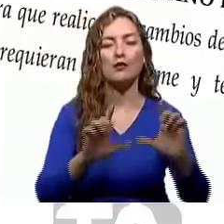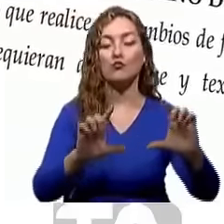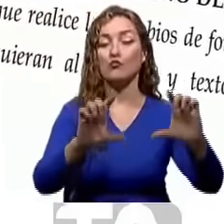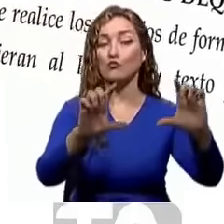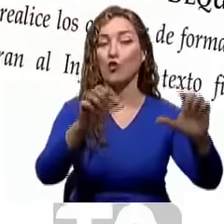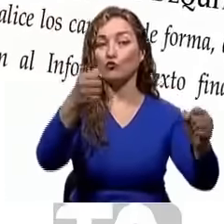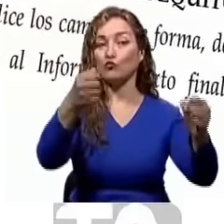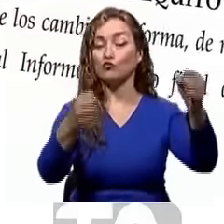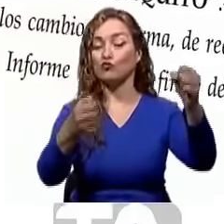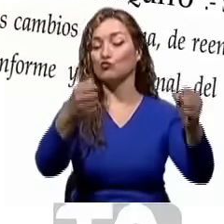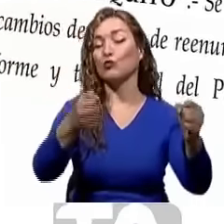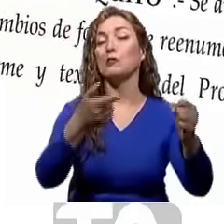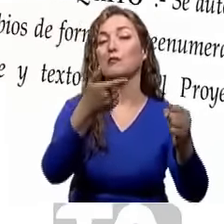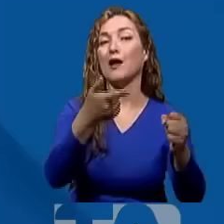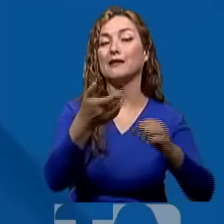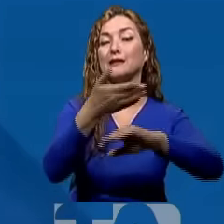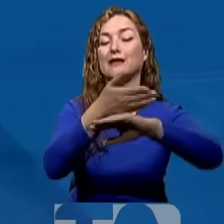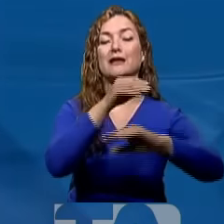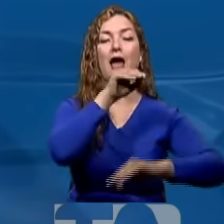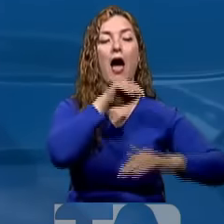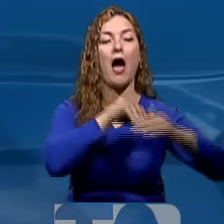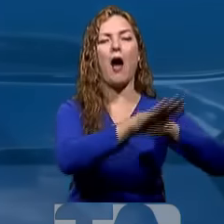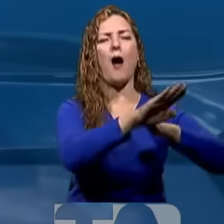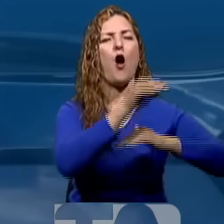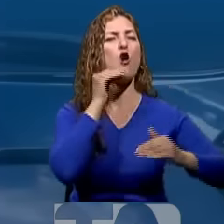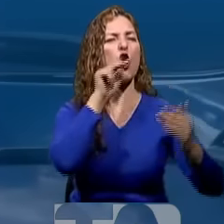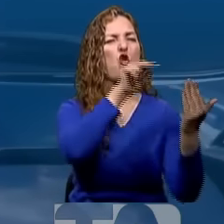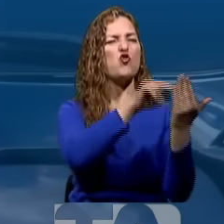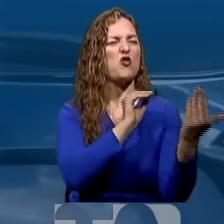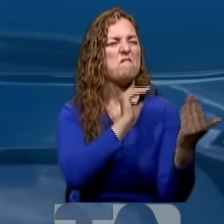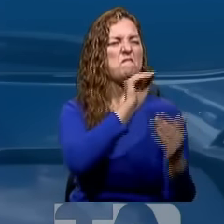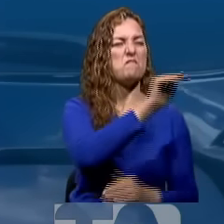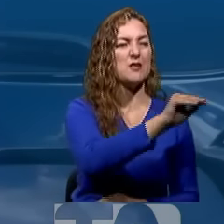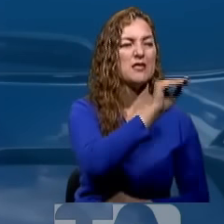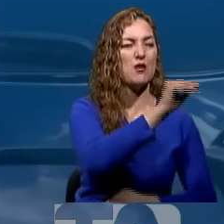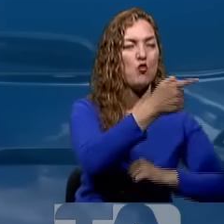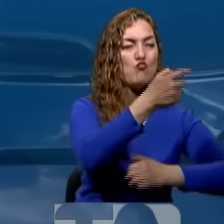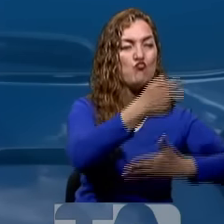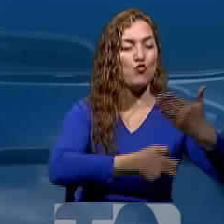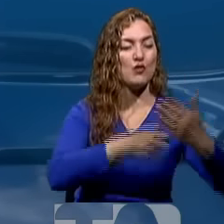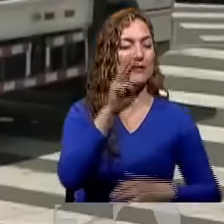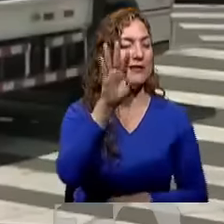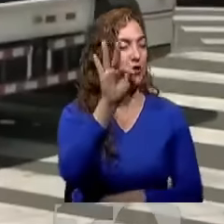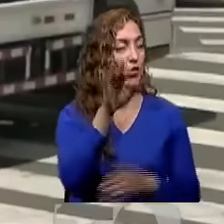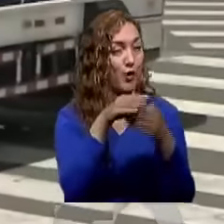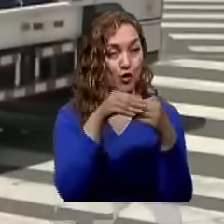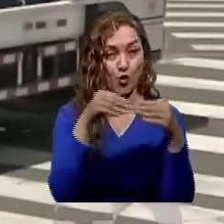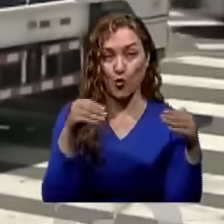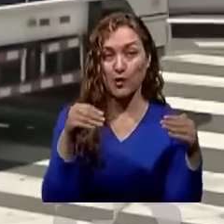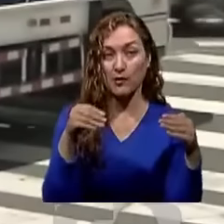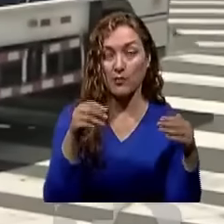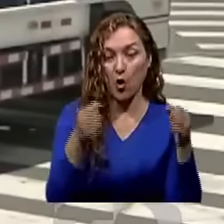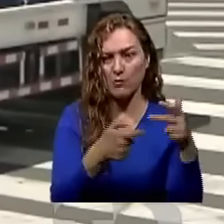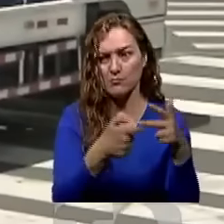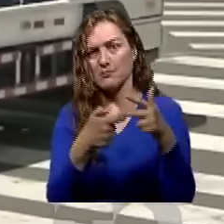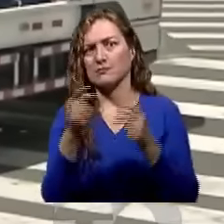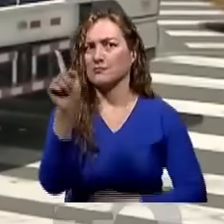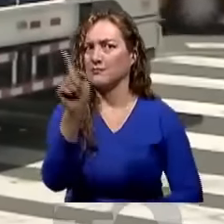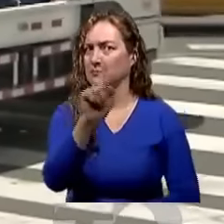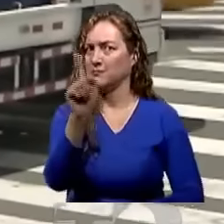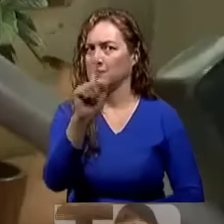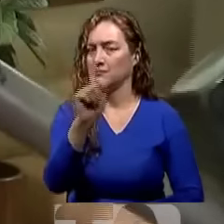los conductores reciban la notificación y sean sancionados con la multa económica de $69. Sin embargo, el vehículo ya no